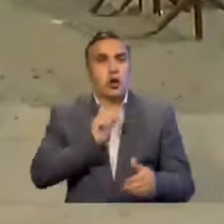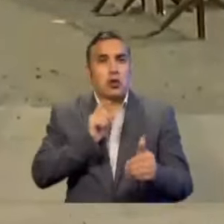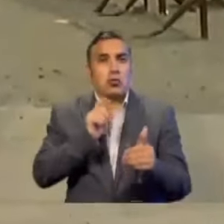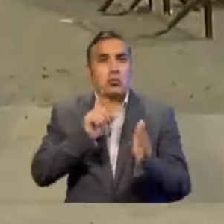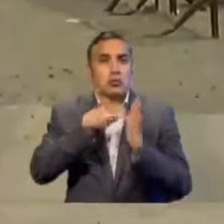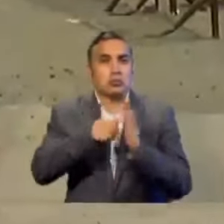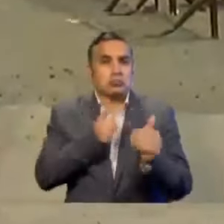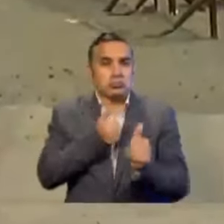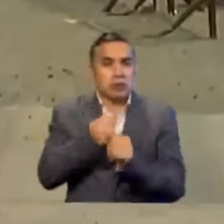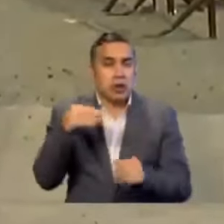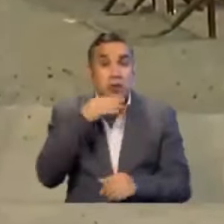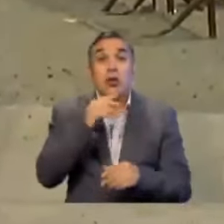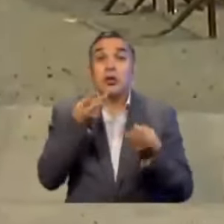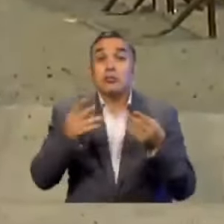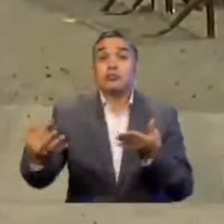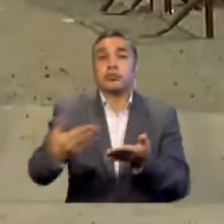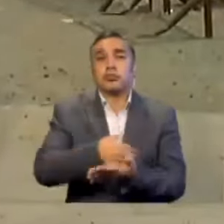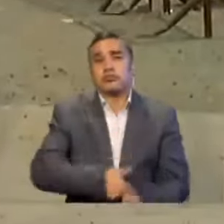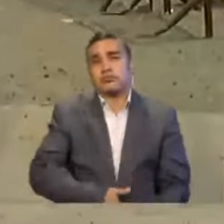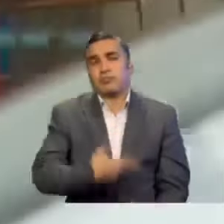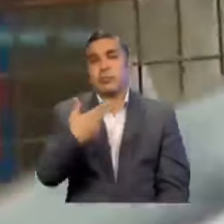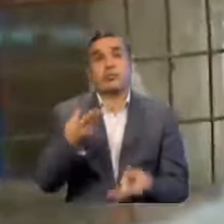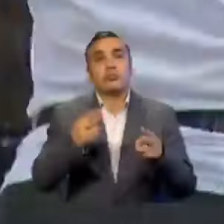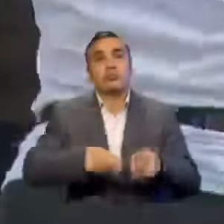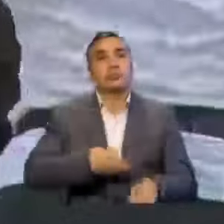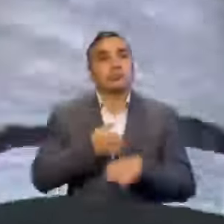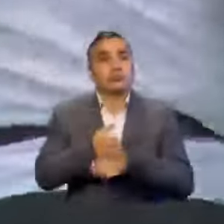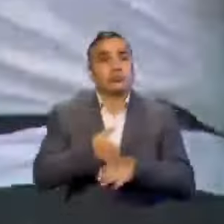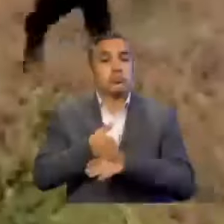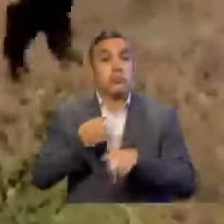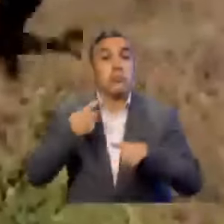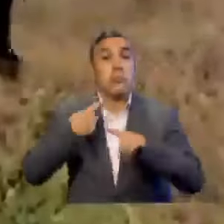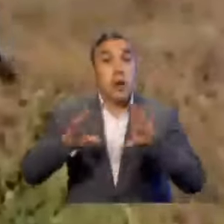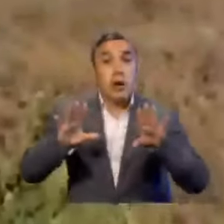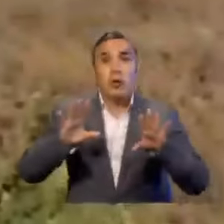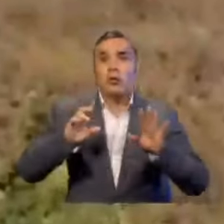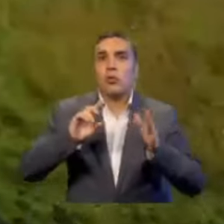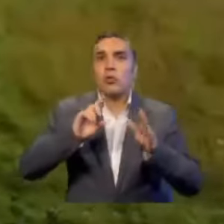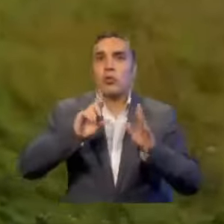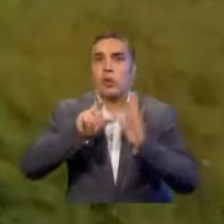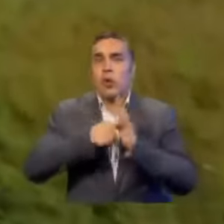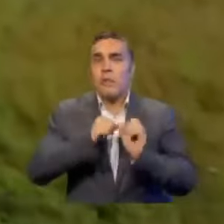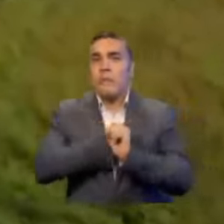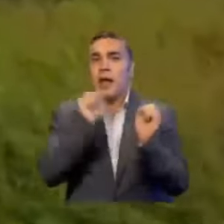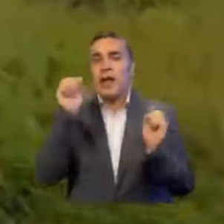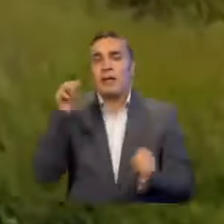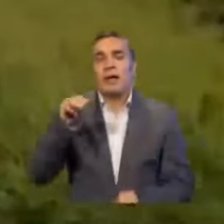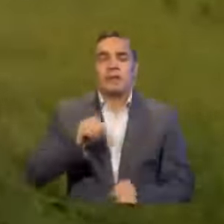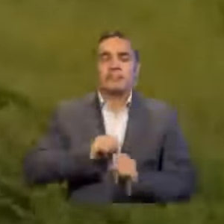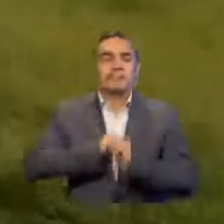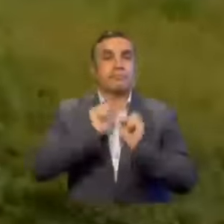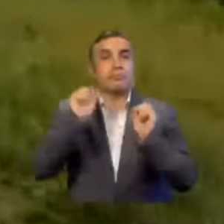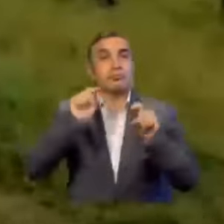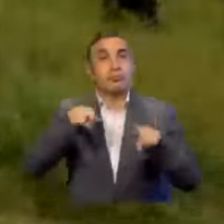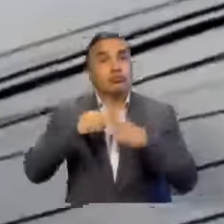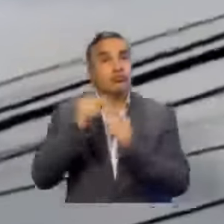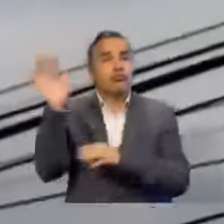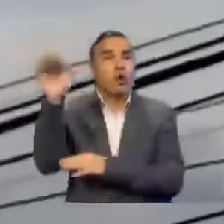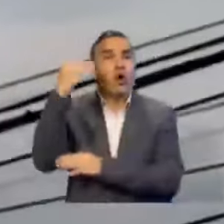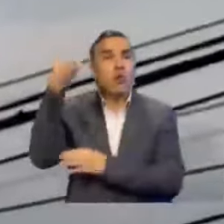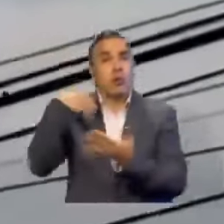horas, donde incluso decomisaron armas de fuego y armas blancas. Pero no fue hasta las primeras horas de este martes que ambulancias y carros de